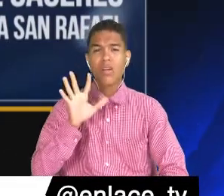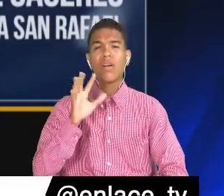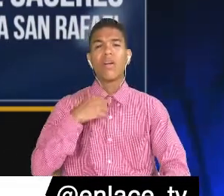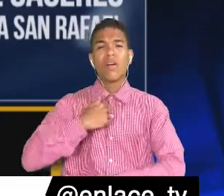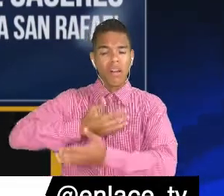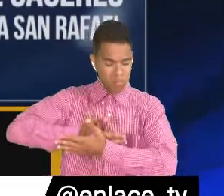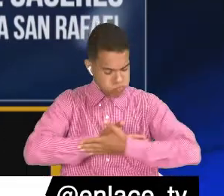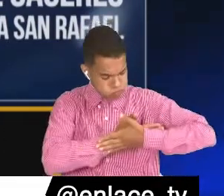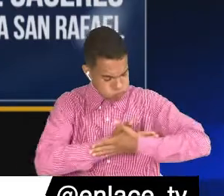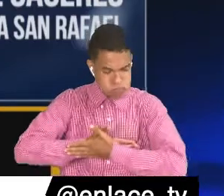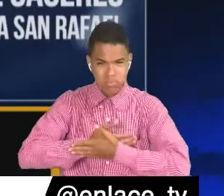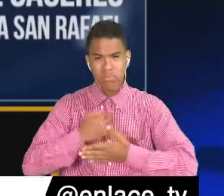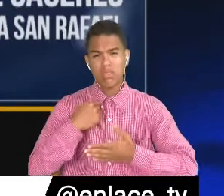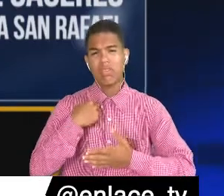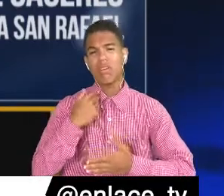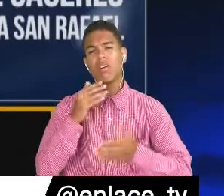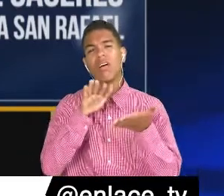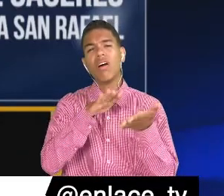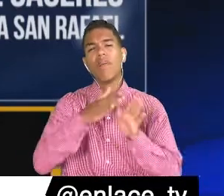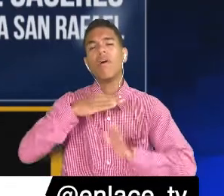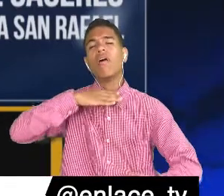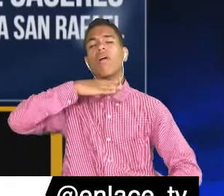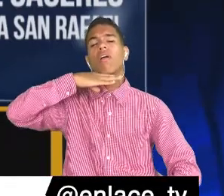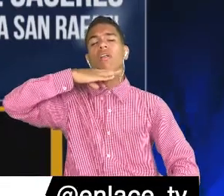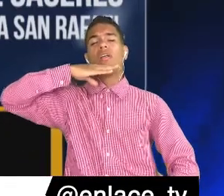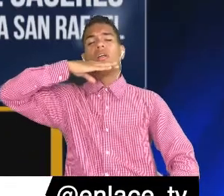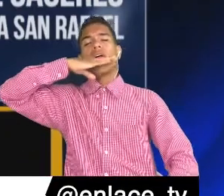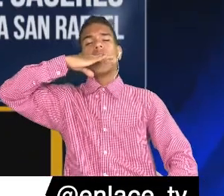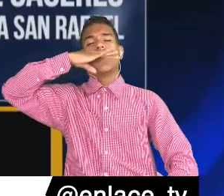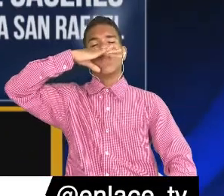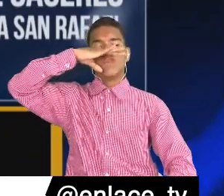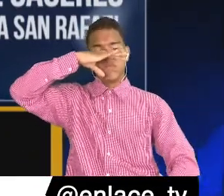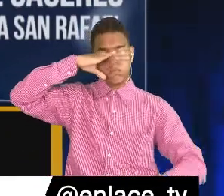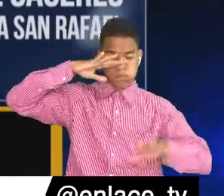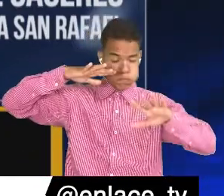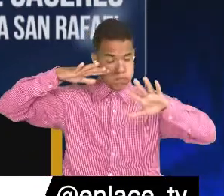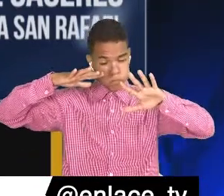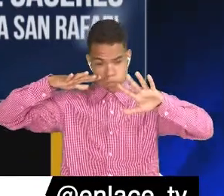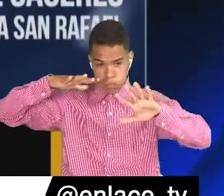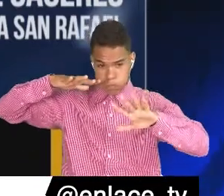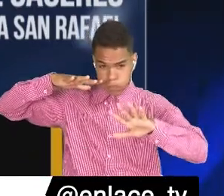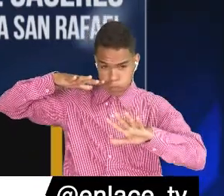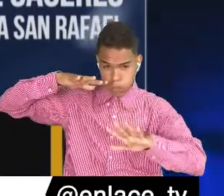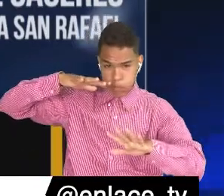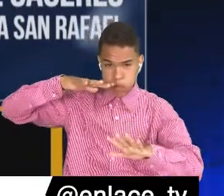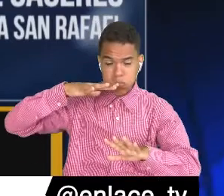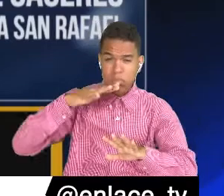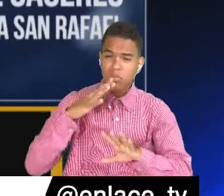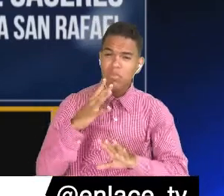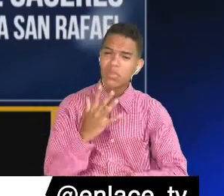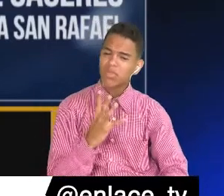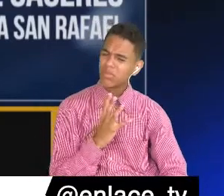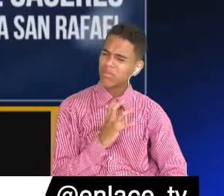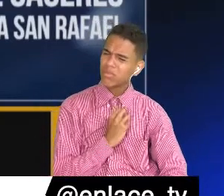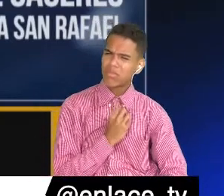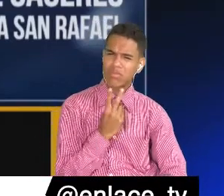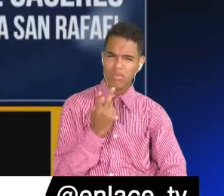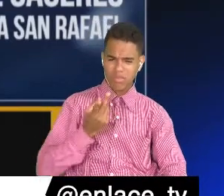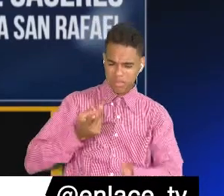sitio. ¿Qué? Desafortunadamente es un niño que apenas estaba aprendiendo a